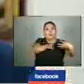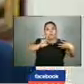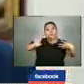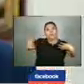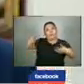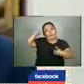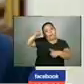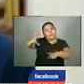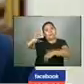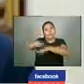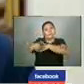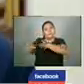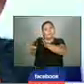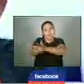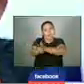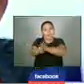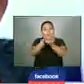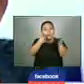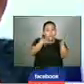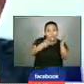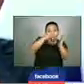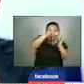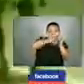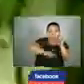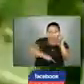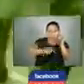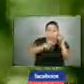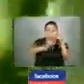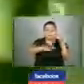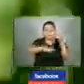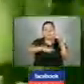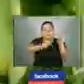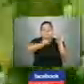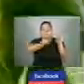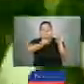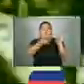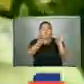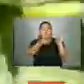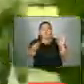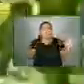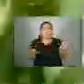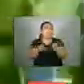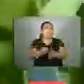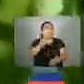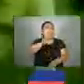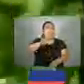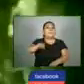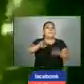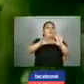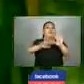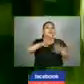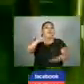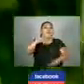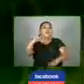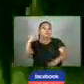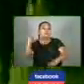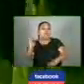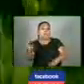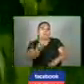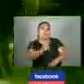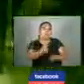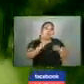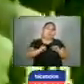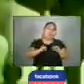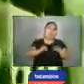De acuerdo con registro de las instituciones involucradas, se reporta un total de 1,808 víctimas registradas,